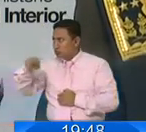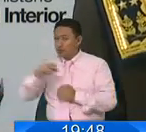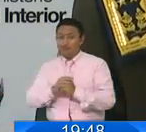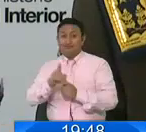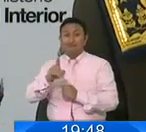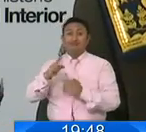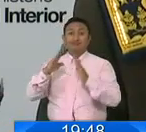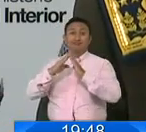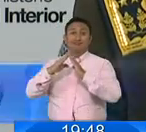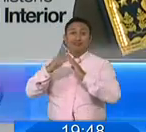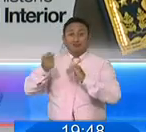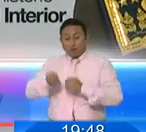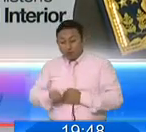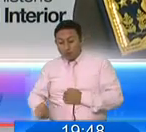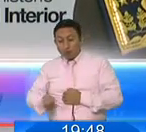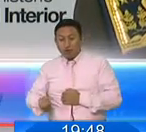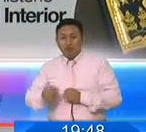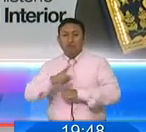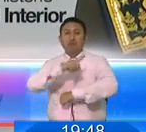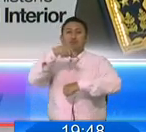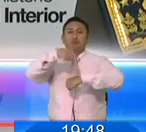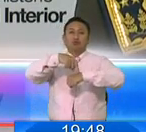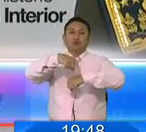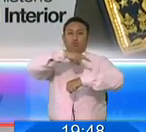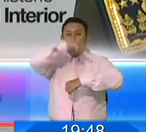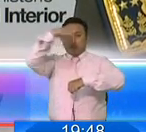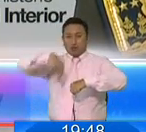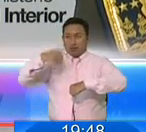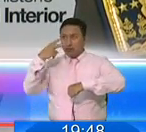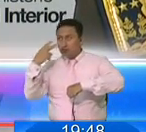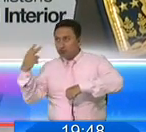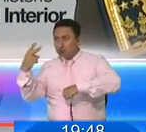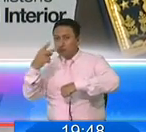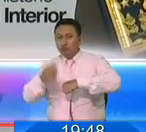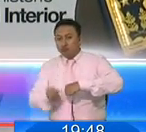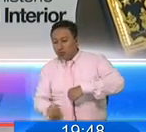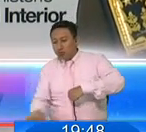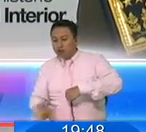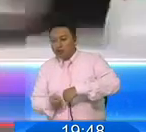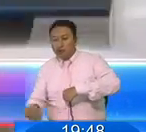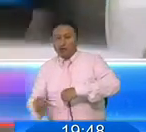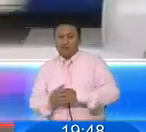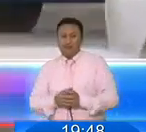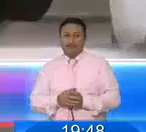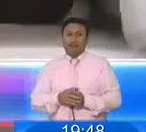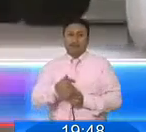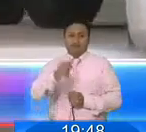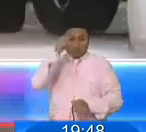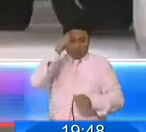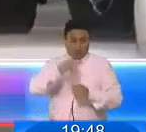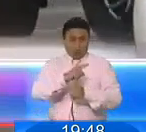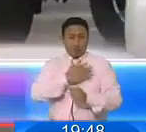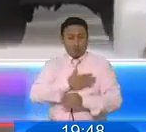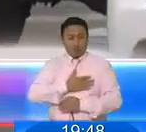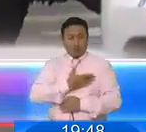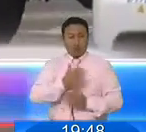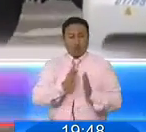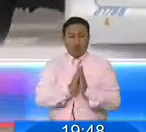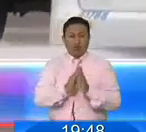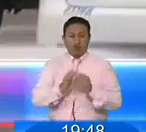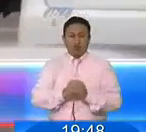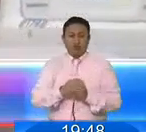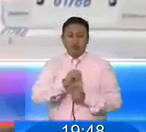por debajo de la puerta donde el buzón las horas y la revisión de su dominio recuerdan también solicitar la custodia